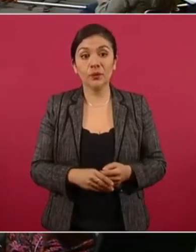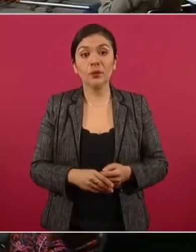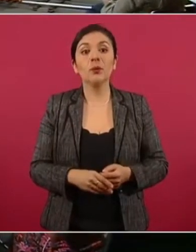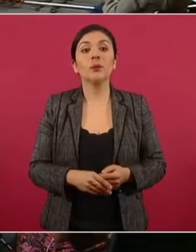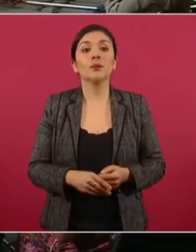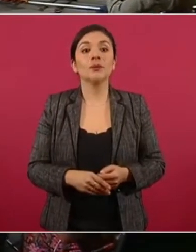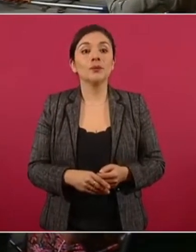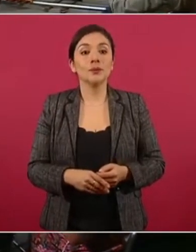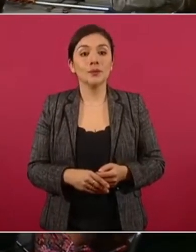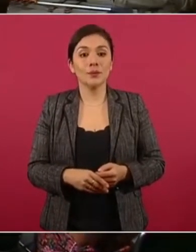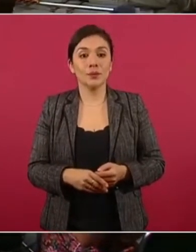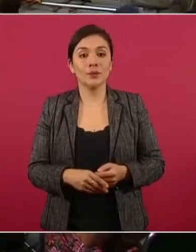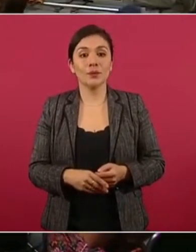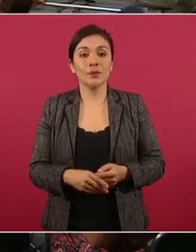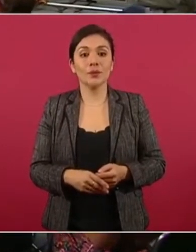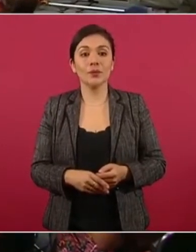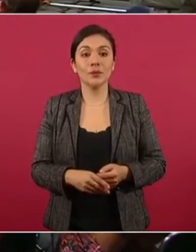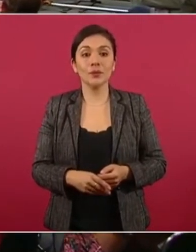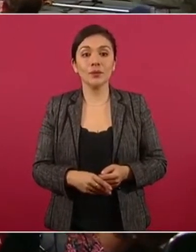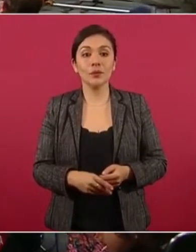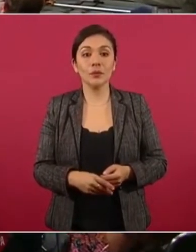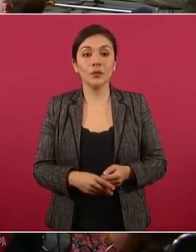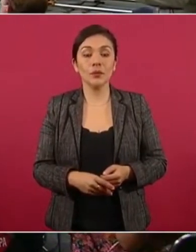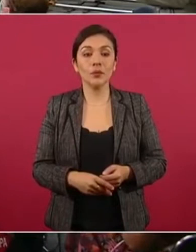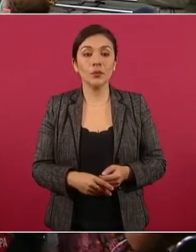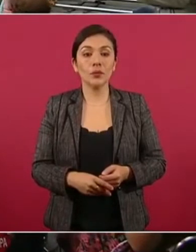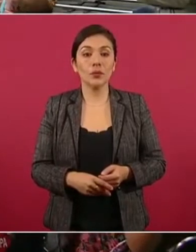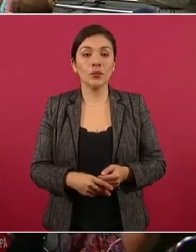porque ya no pueden